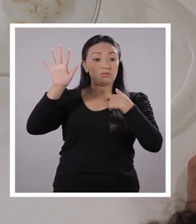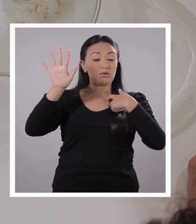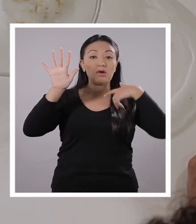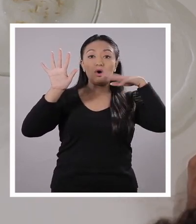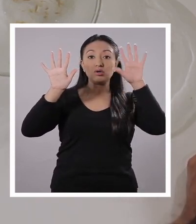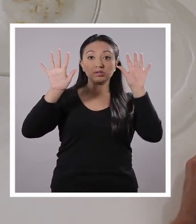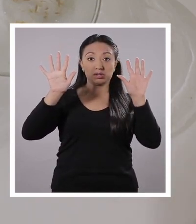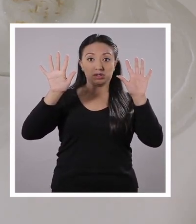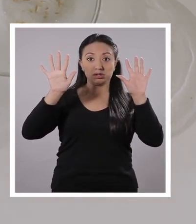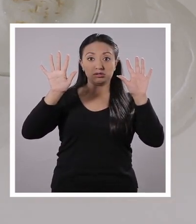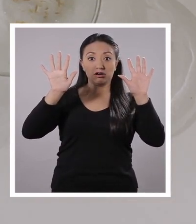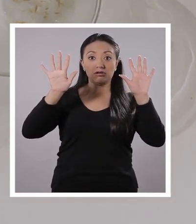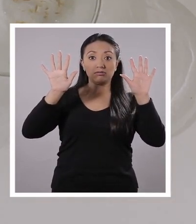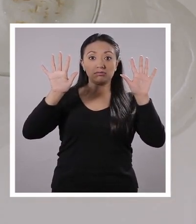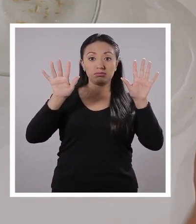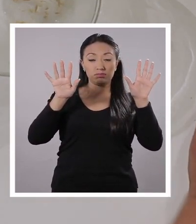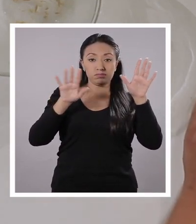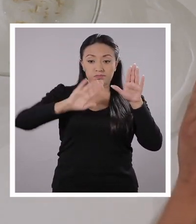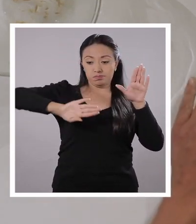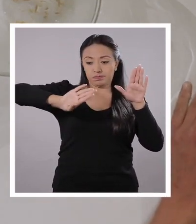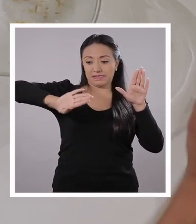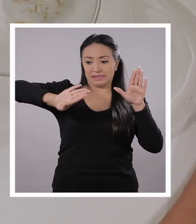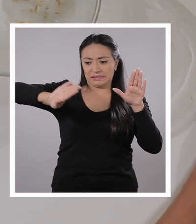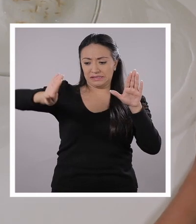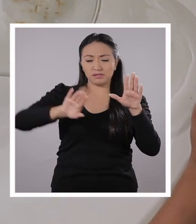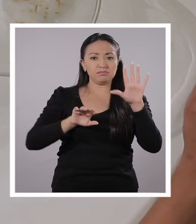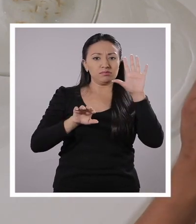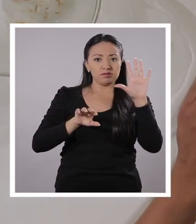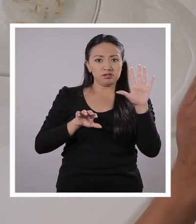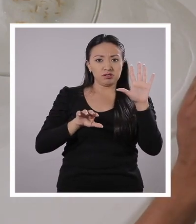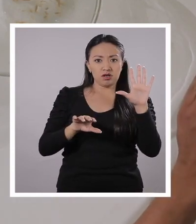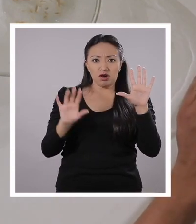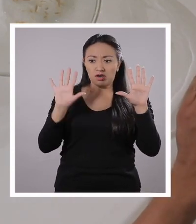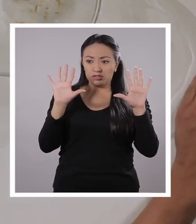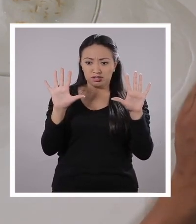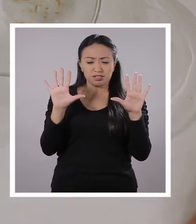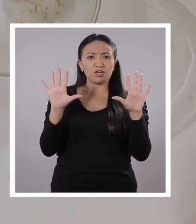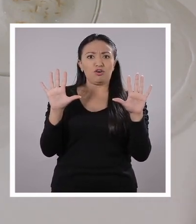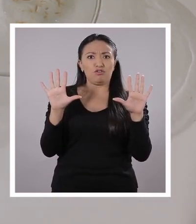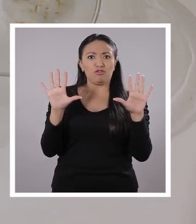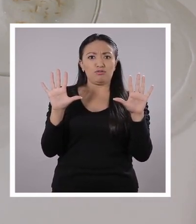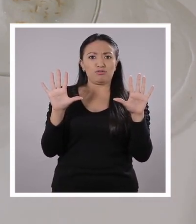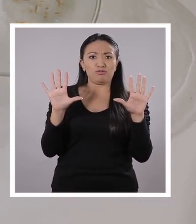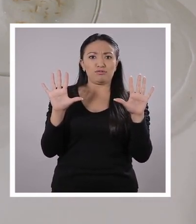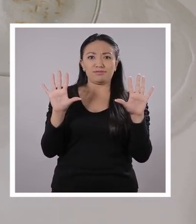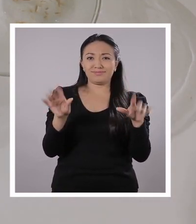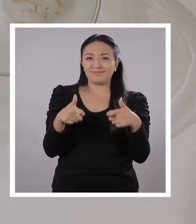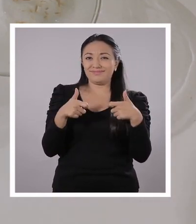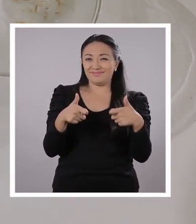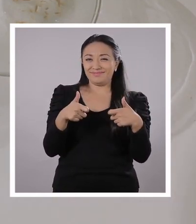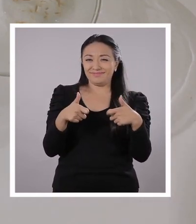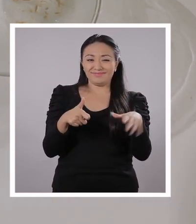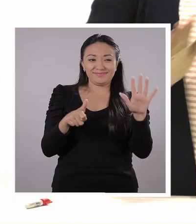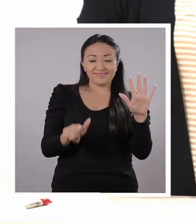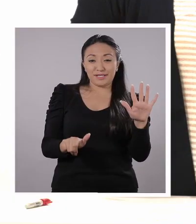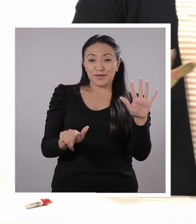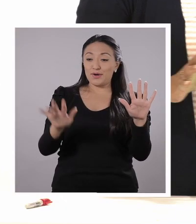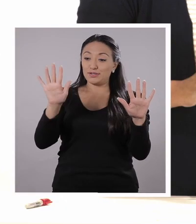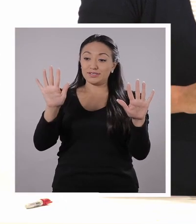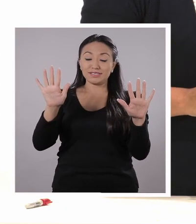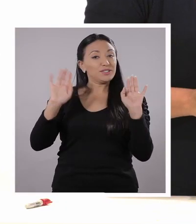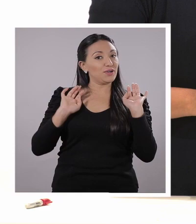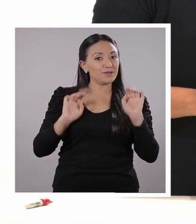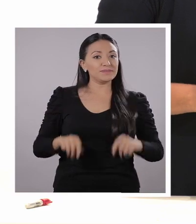puntos. ¡Muy bien! ¿Y? Y Pancho tiene, a ver, vente para acá, círculo un ratito, 5 puntos. ¡Muy